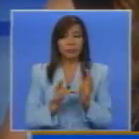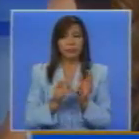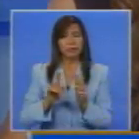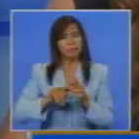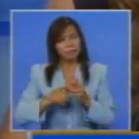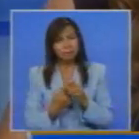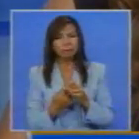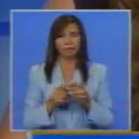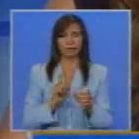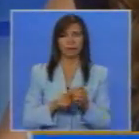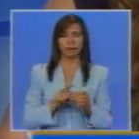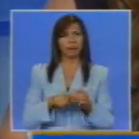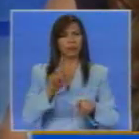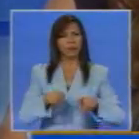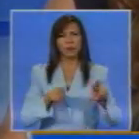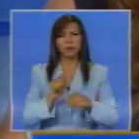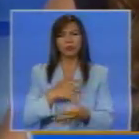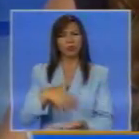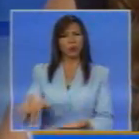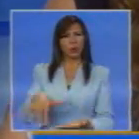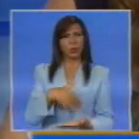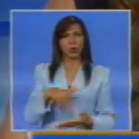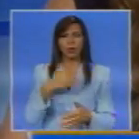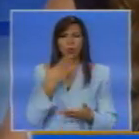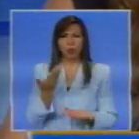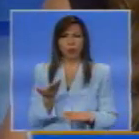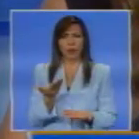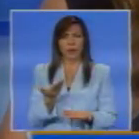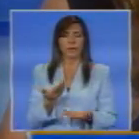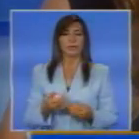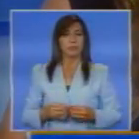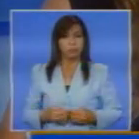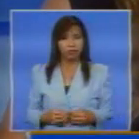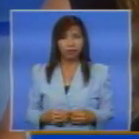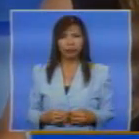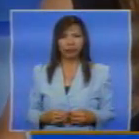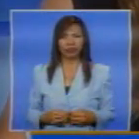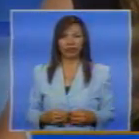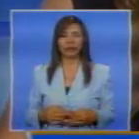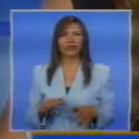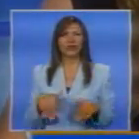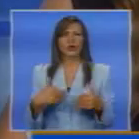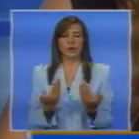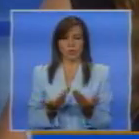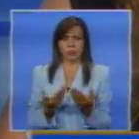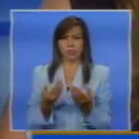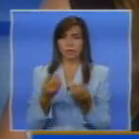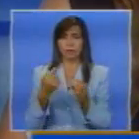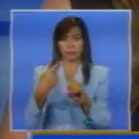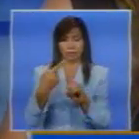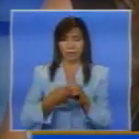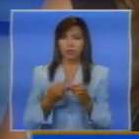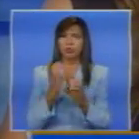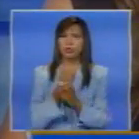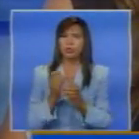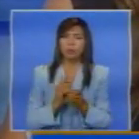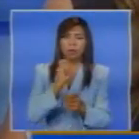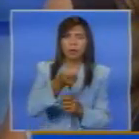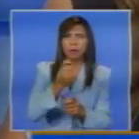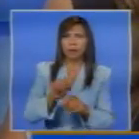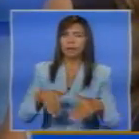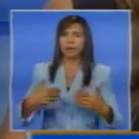el nuevo régimen. Una de las inquietudes surge especialmente en saber cómo se va a calcular el monto de las